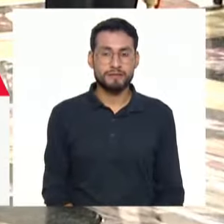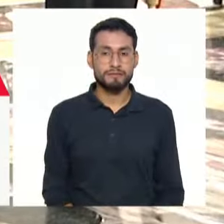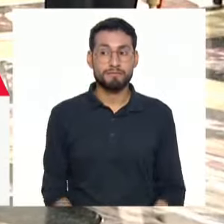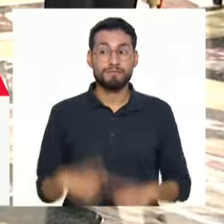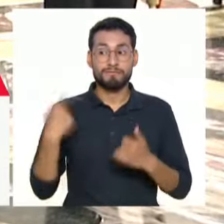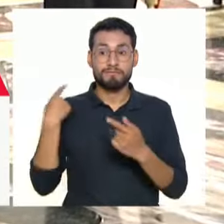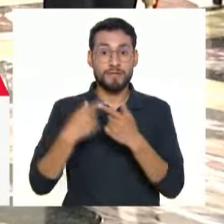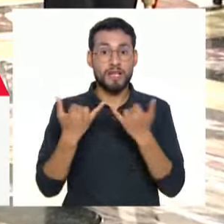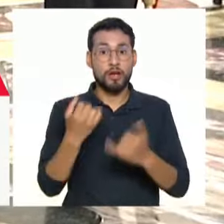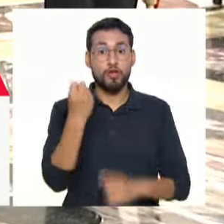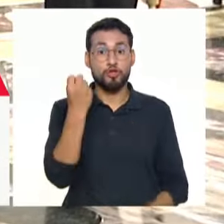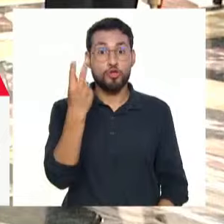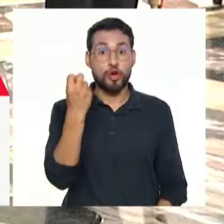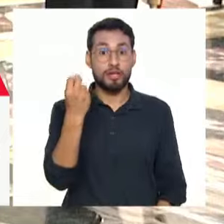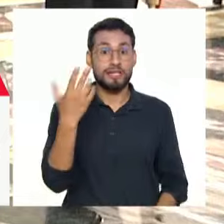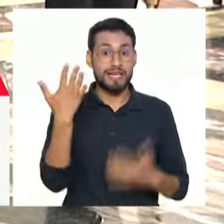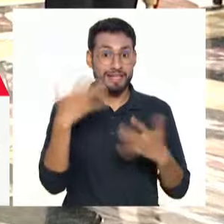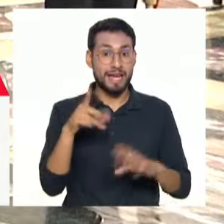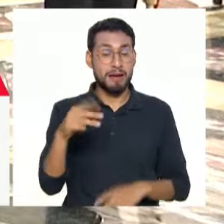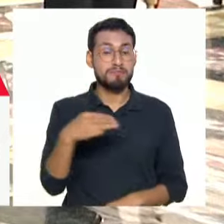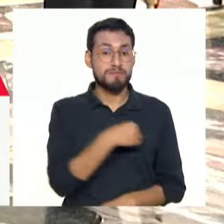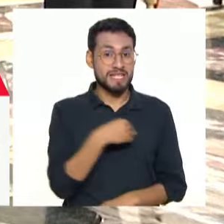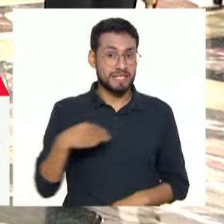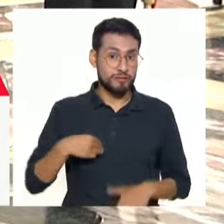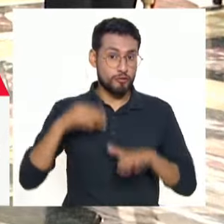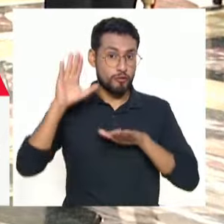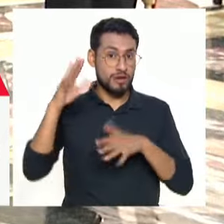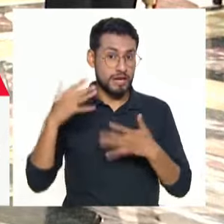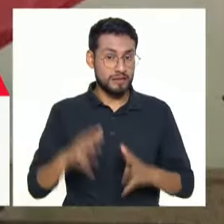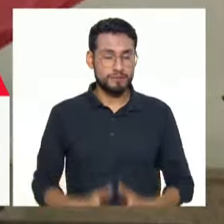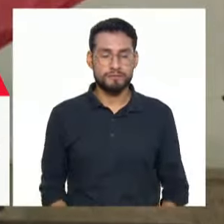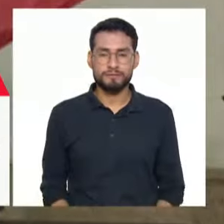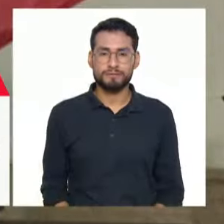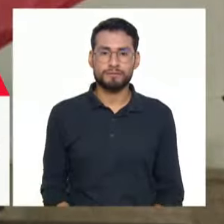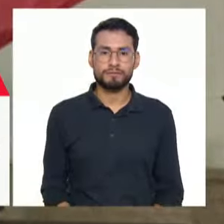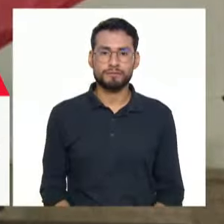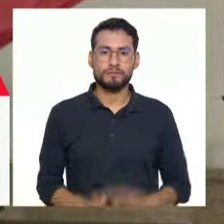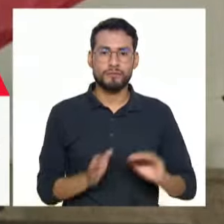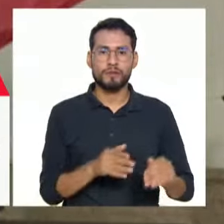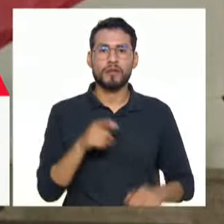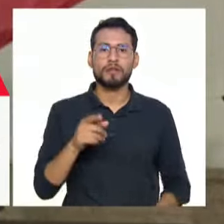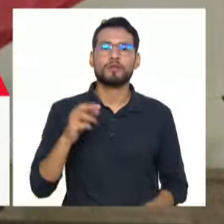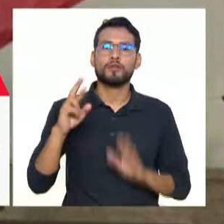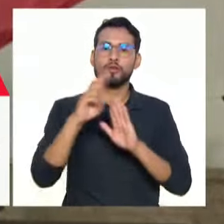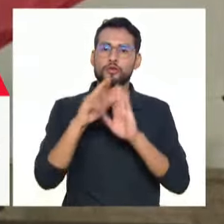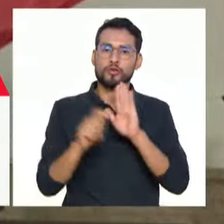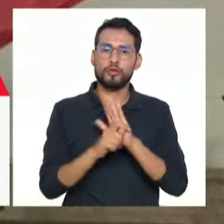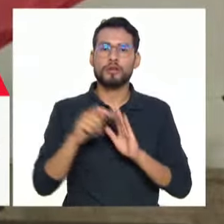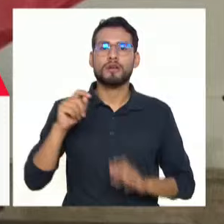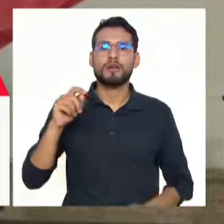Hasta el momento van 12 los ministros juramentados. Resolución Suprema número